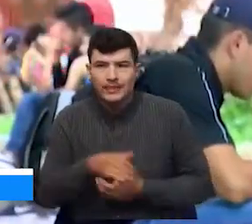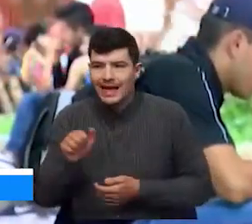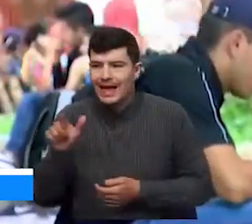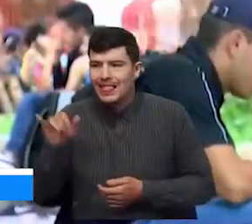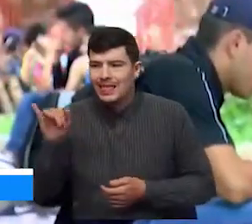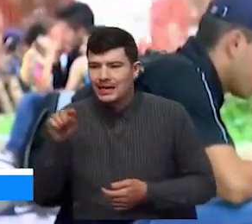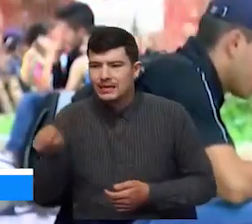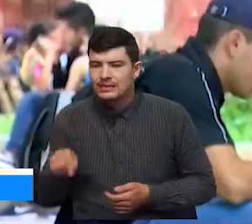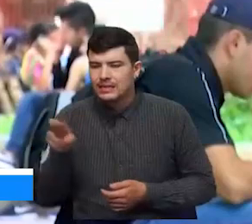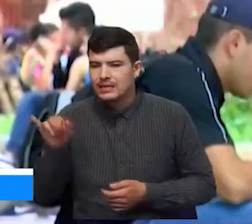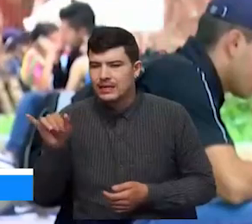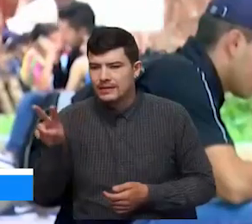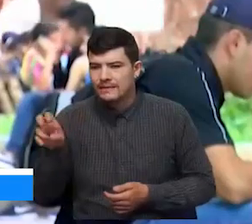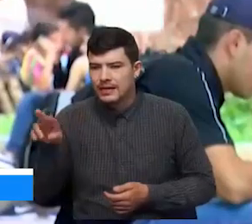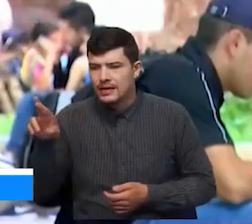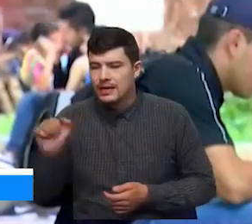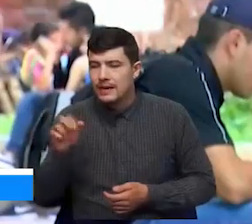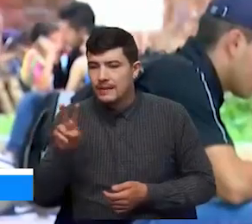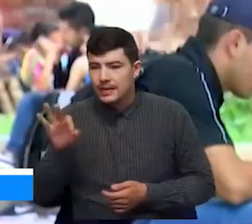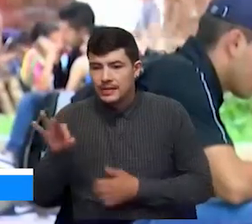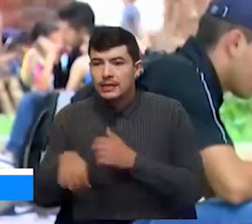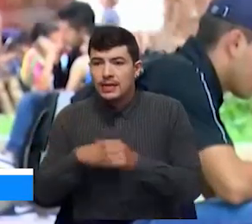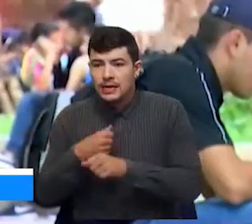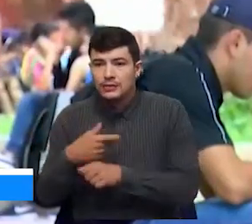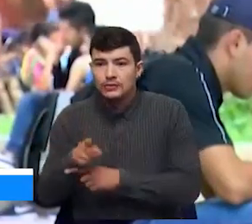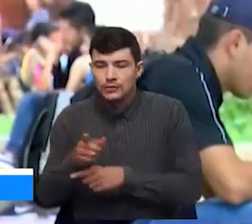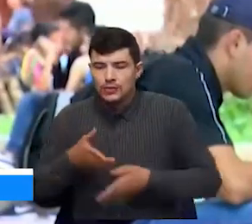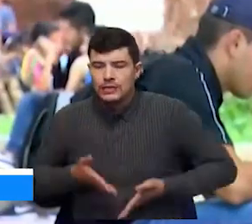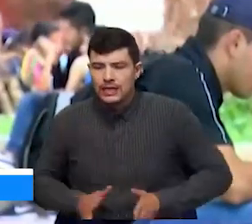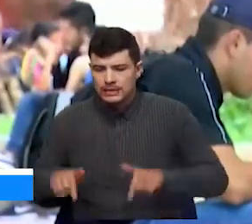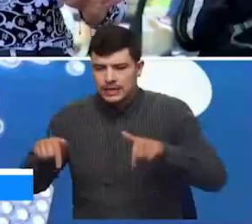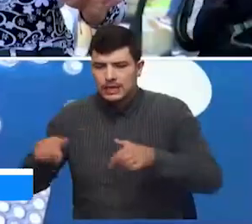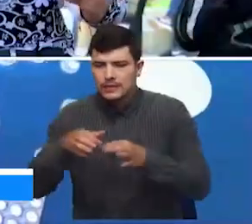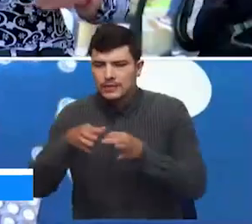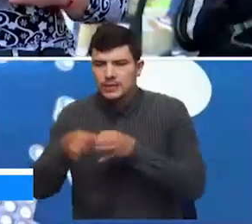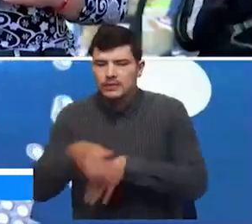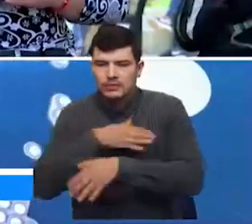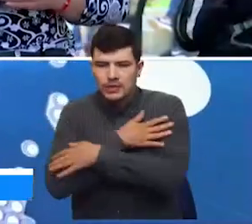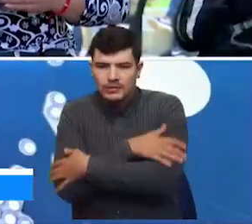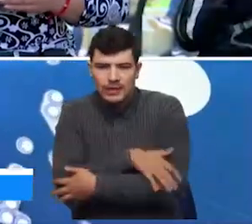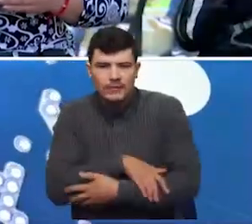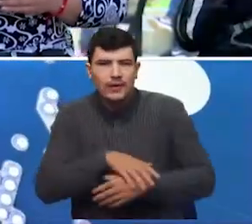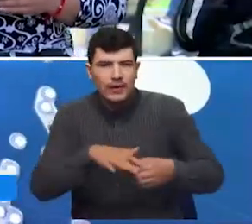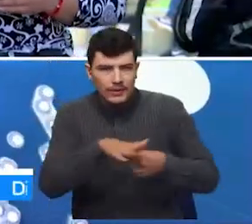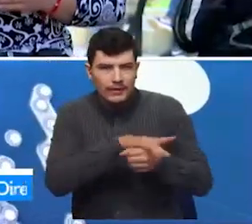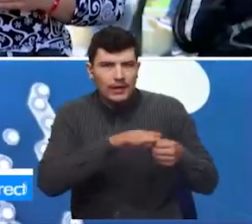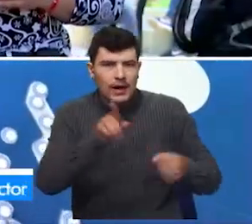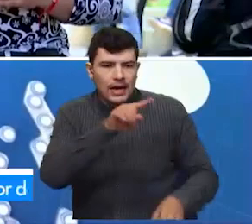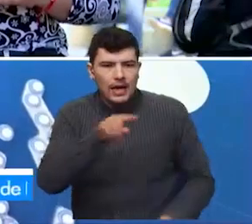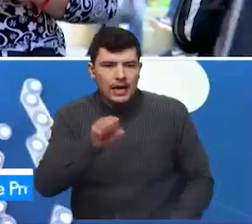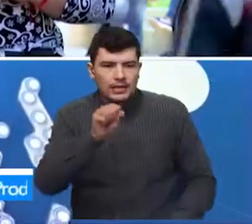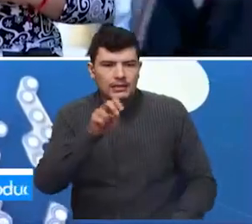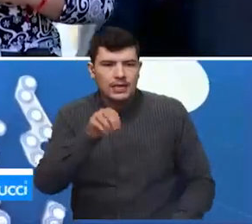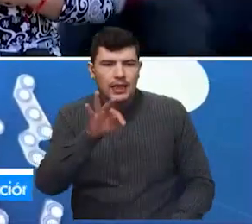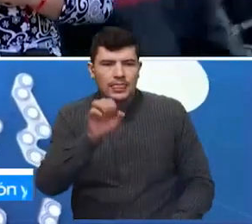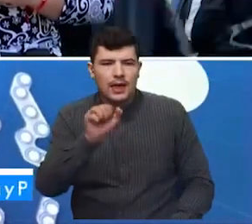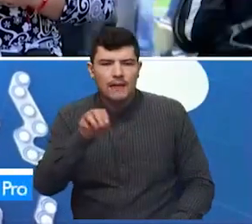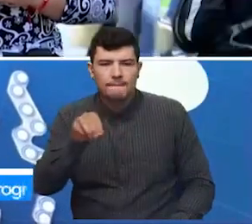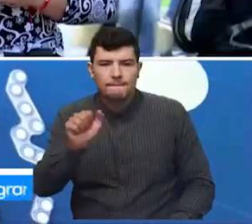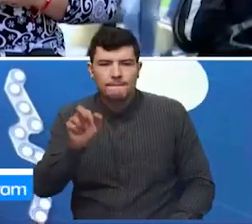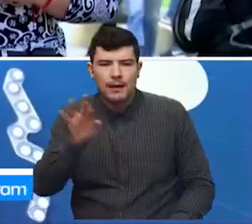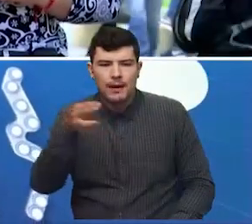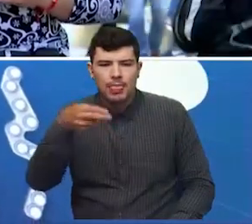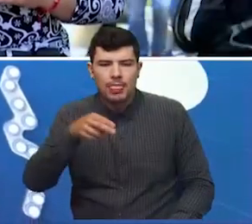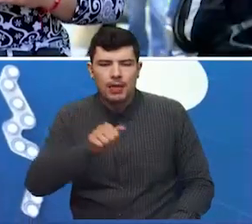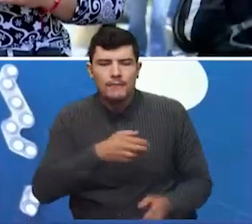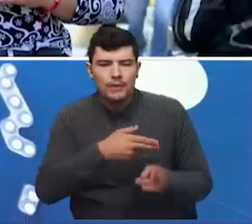23 años de edad natural del municipio de pamplona habitante del barrio santa marta será pues ser velado en las próximas horas